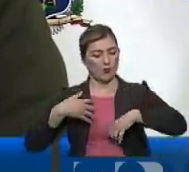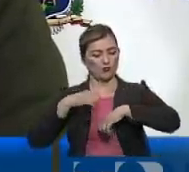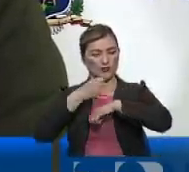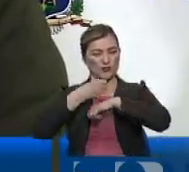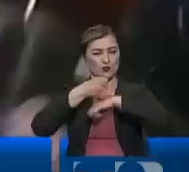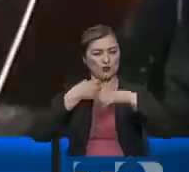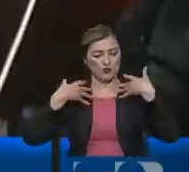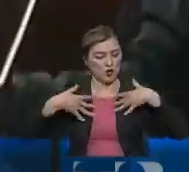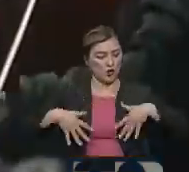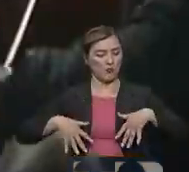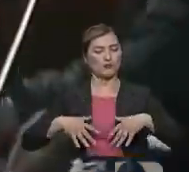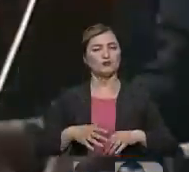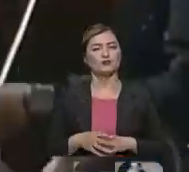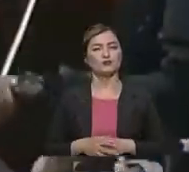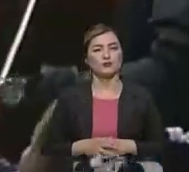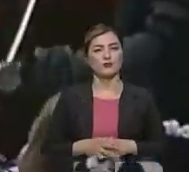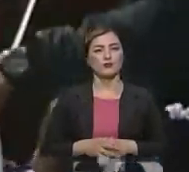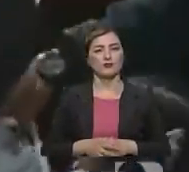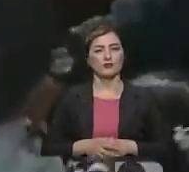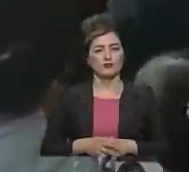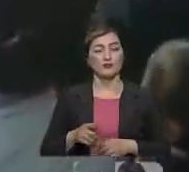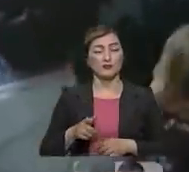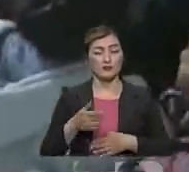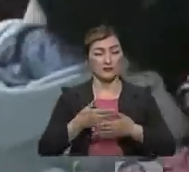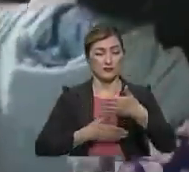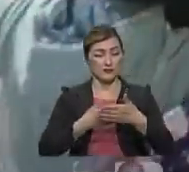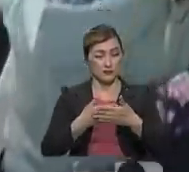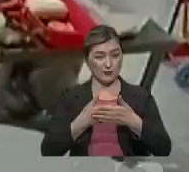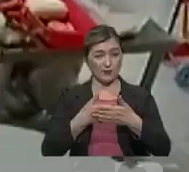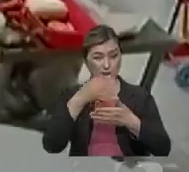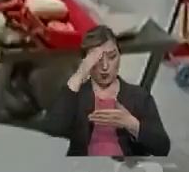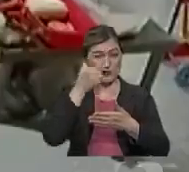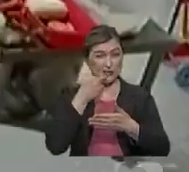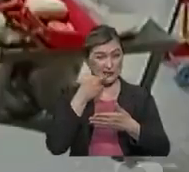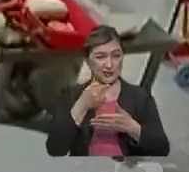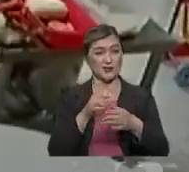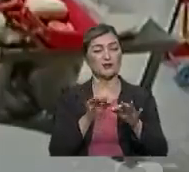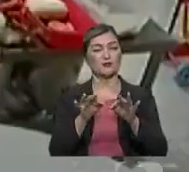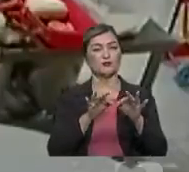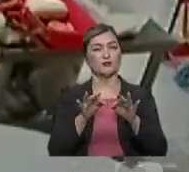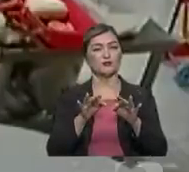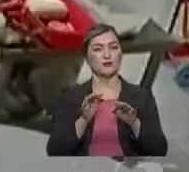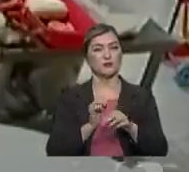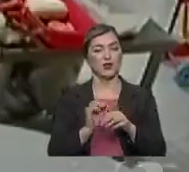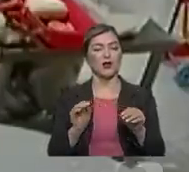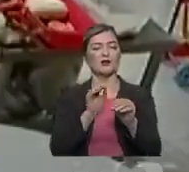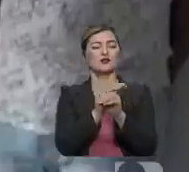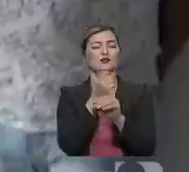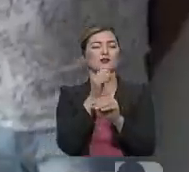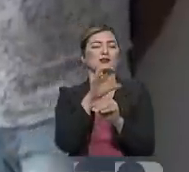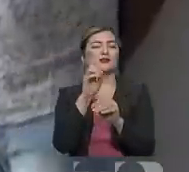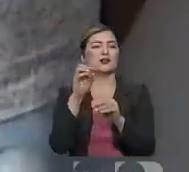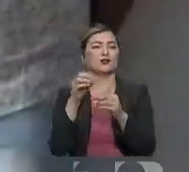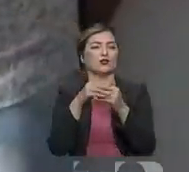en la vestimenta. Su osadía fue tal que, según el parte policial, obligaron a las víctimas a realizar una transacción por $500 para